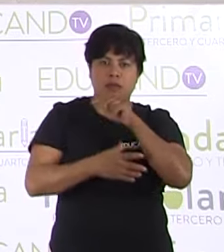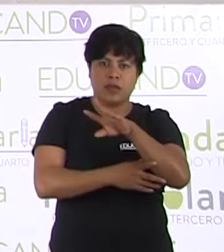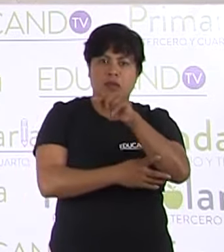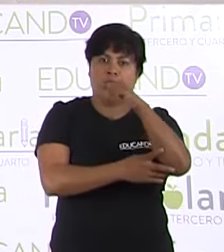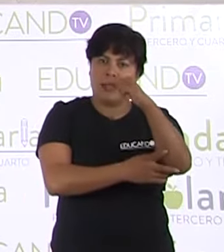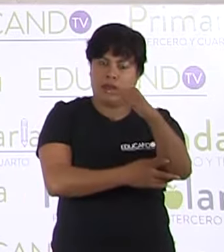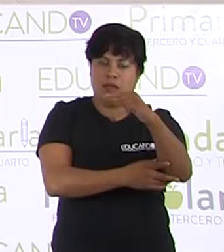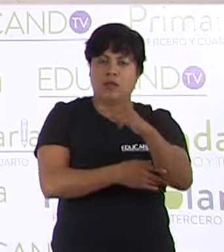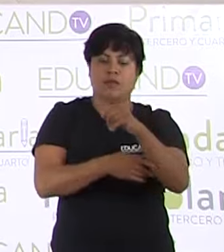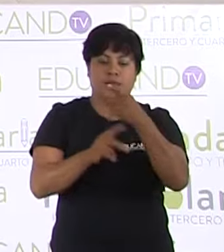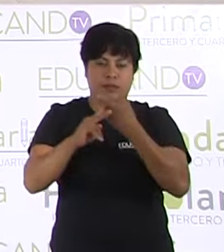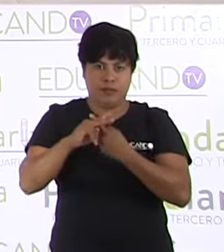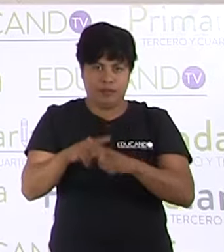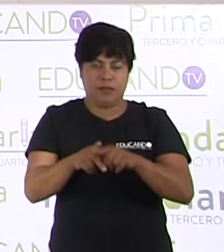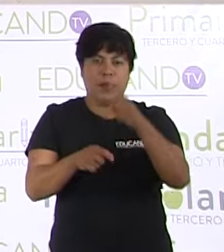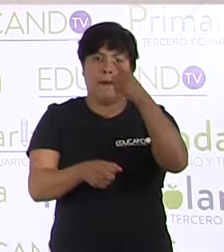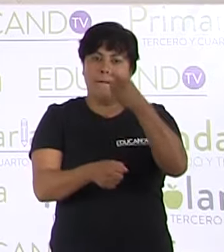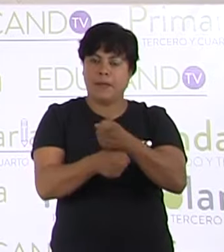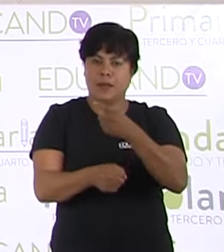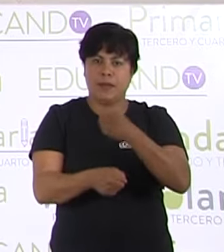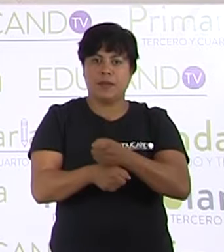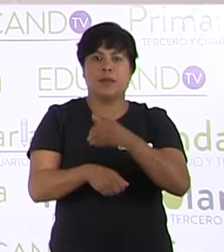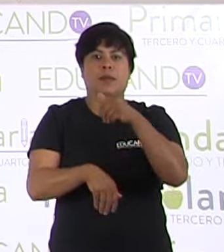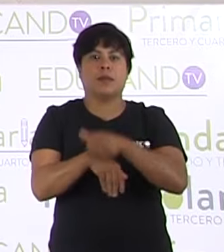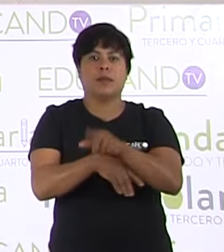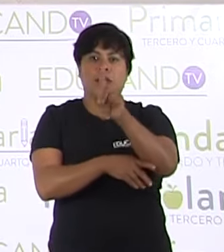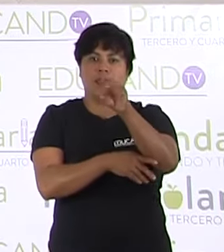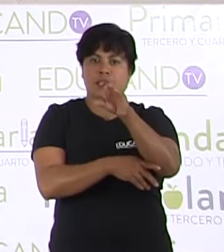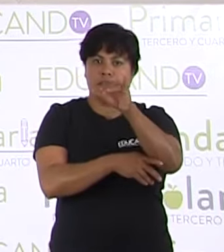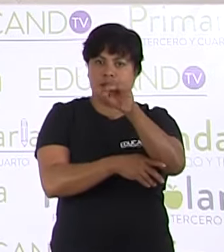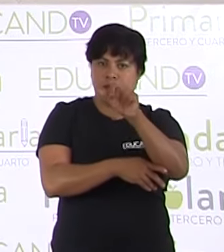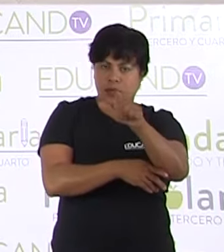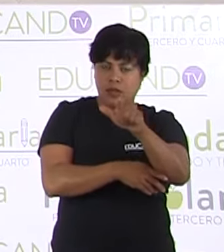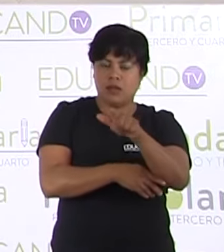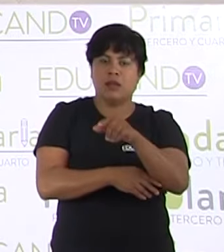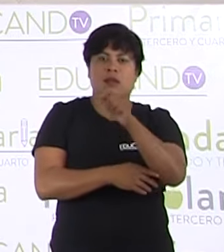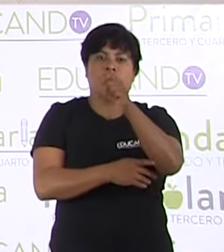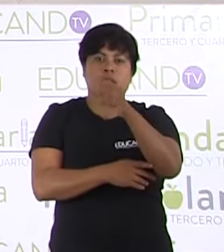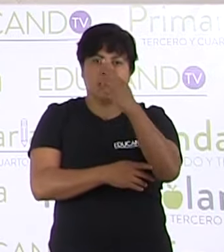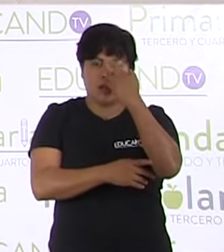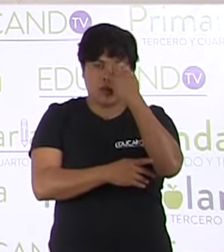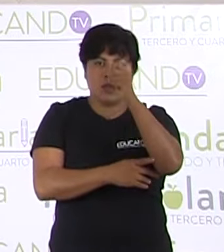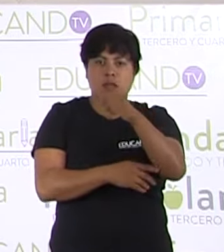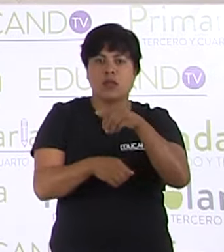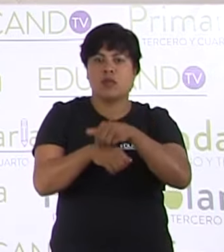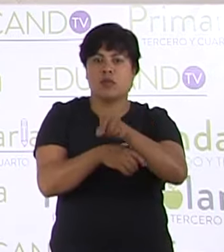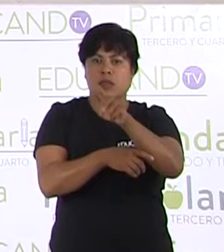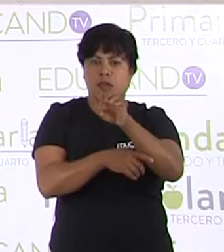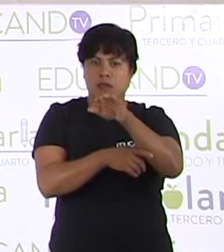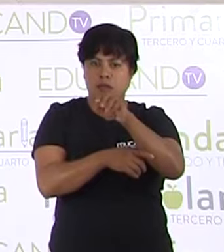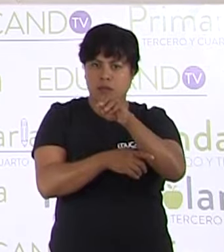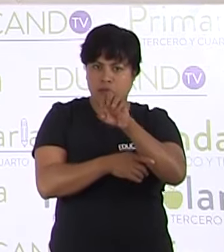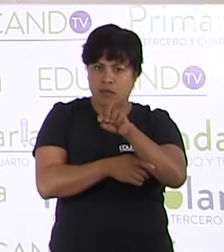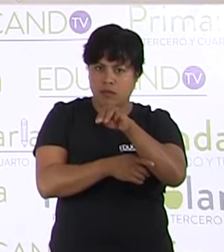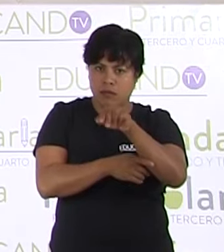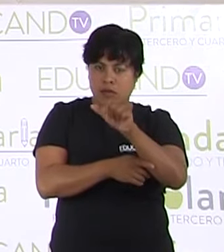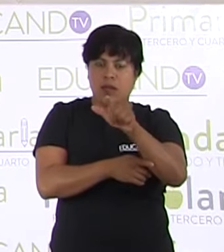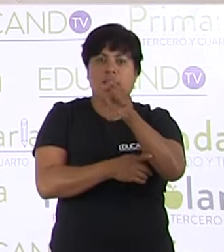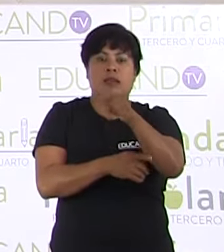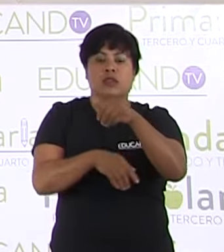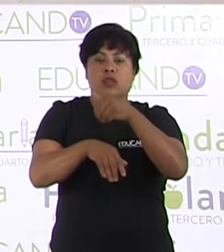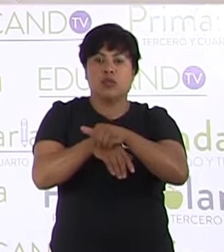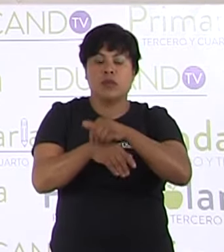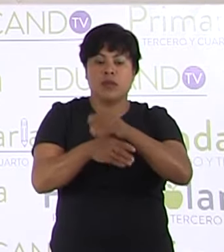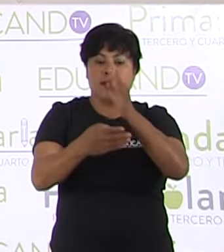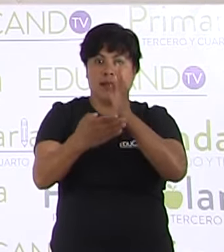bueno empezamos desde el principio primero un número decimal ustedes recordarán que un número decimal es un número que consta